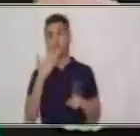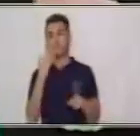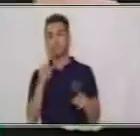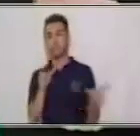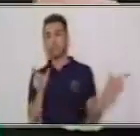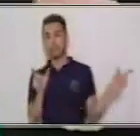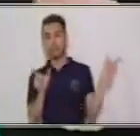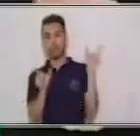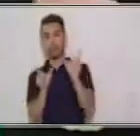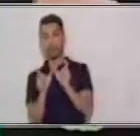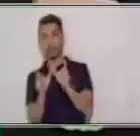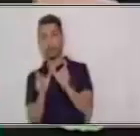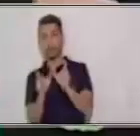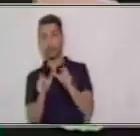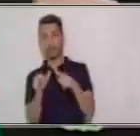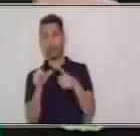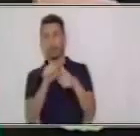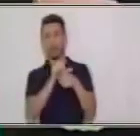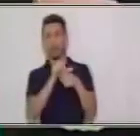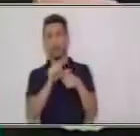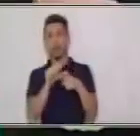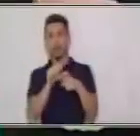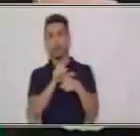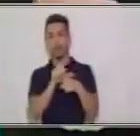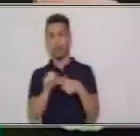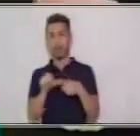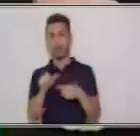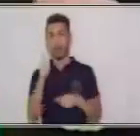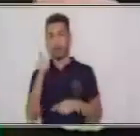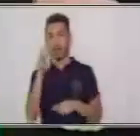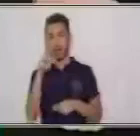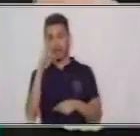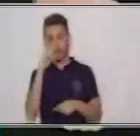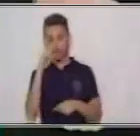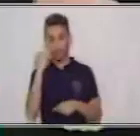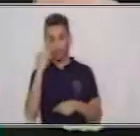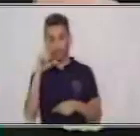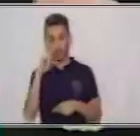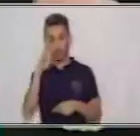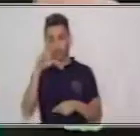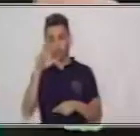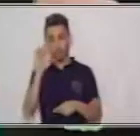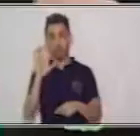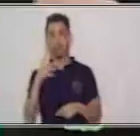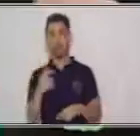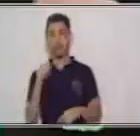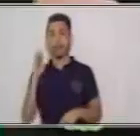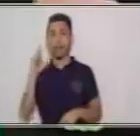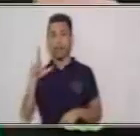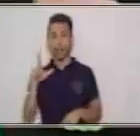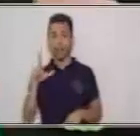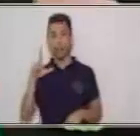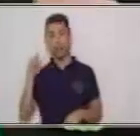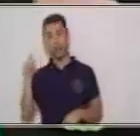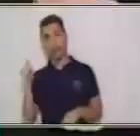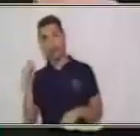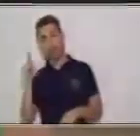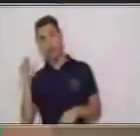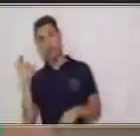los artículos? El, la, los, las, un, uno, unas, ¿sí? Cuando tú